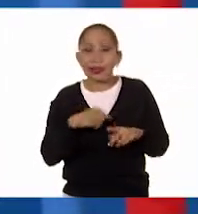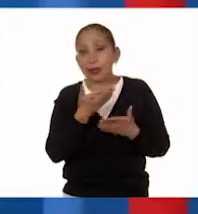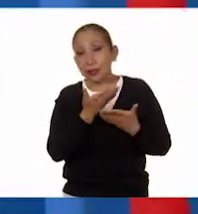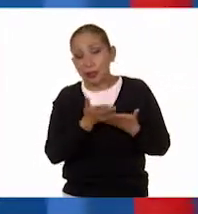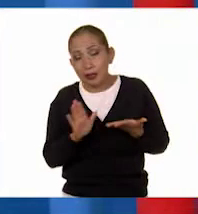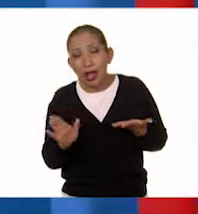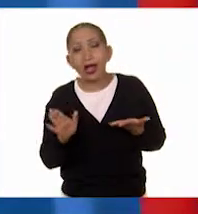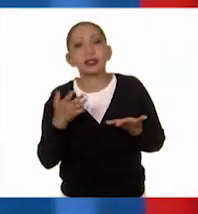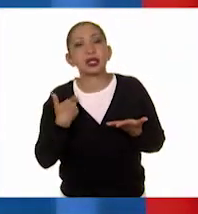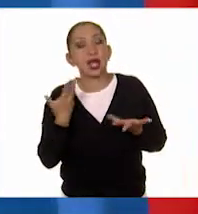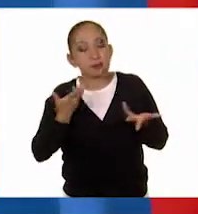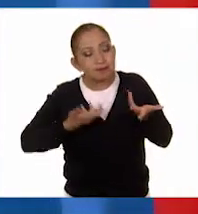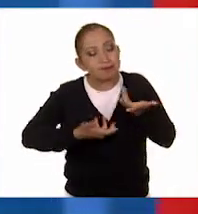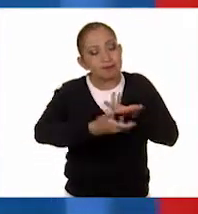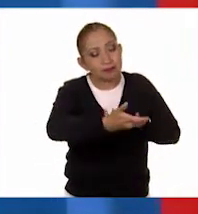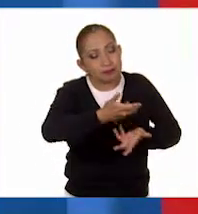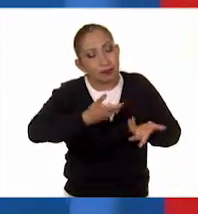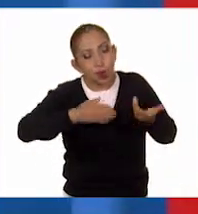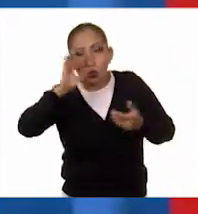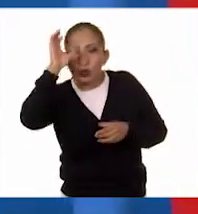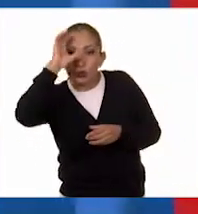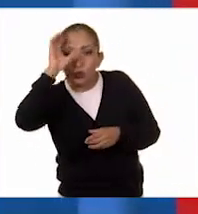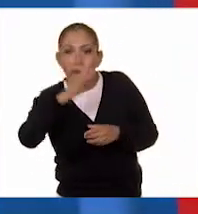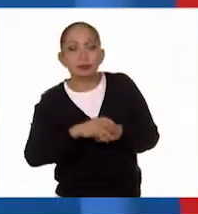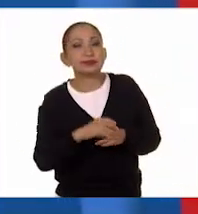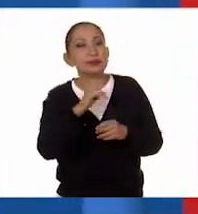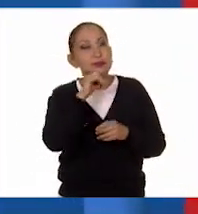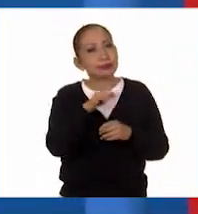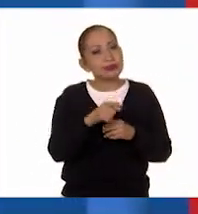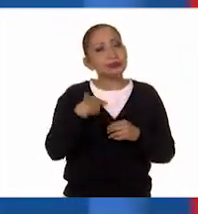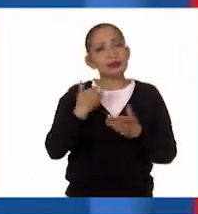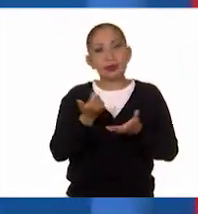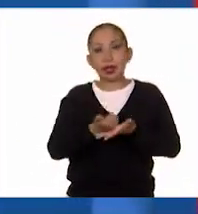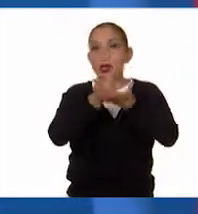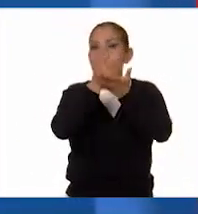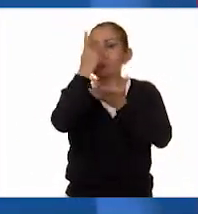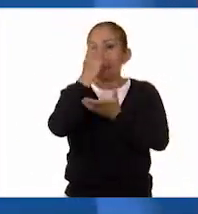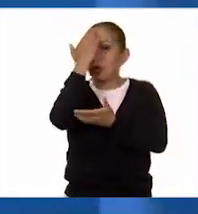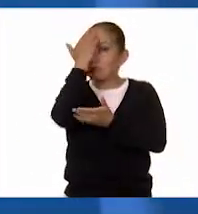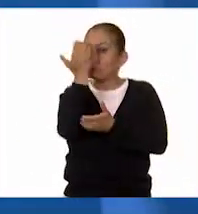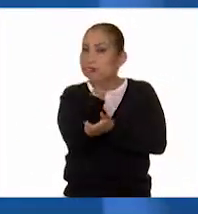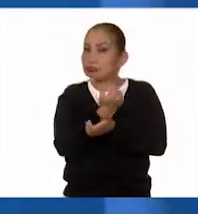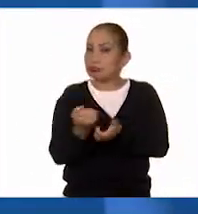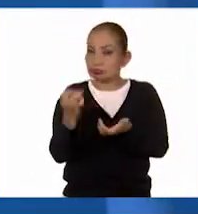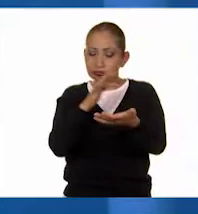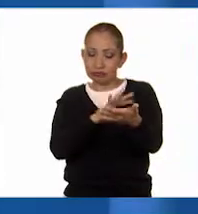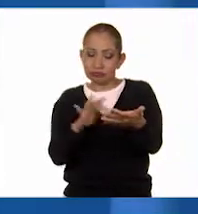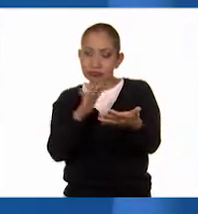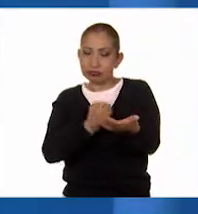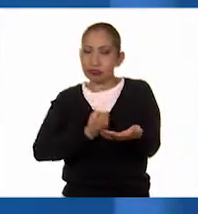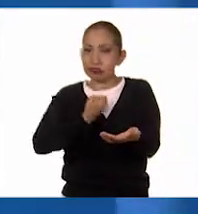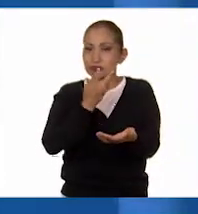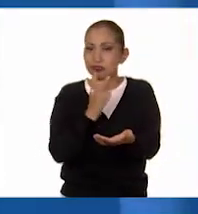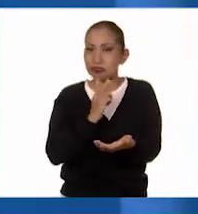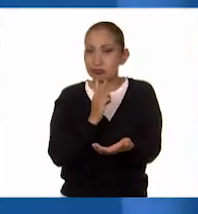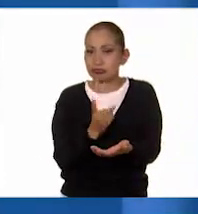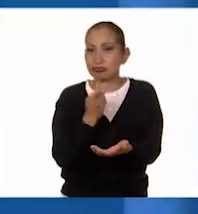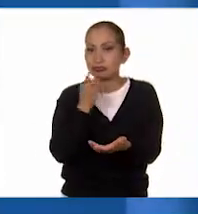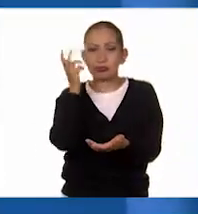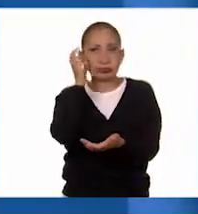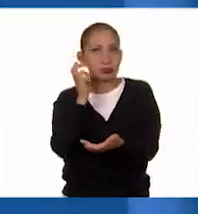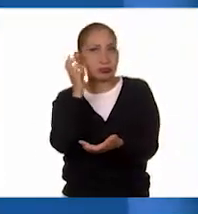otro, intercambiar códigos culturales. Además, nos permite desarrollar habilidades lectoras de expresión oral,